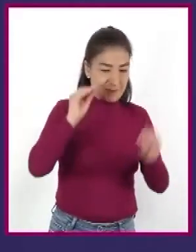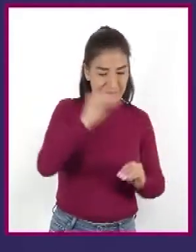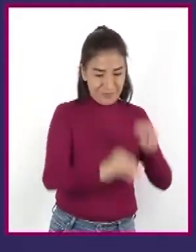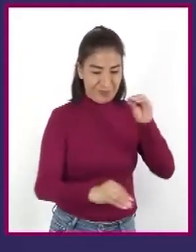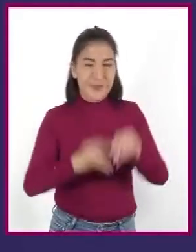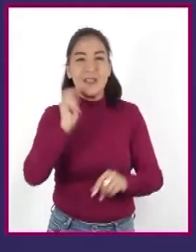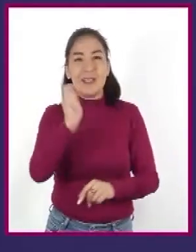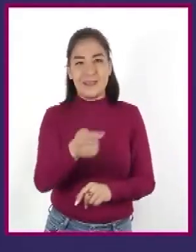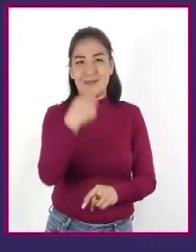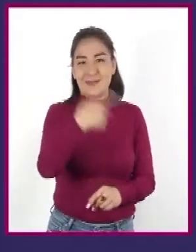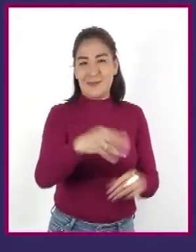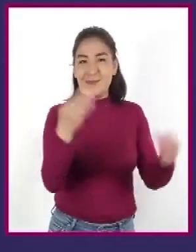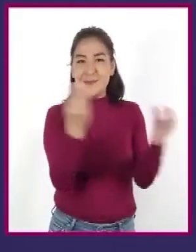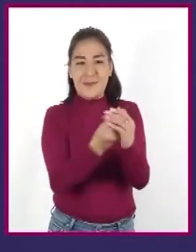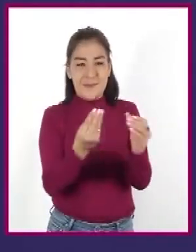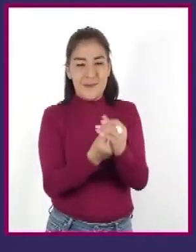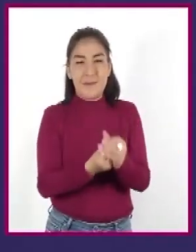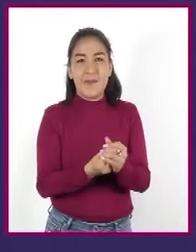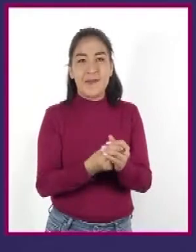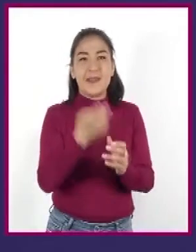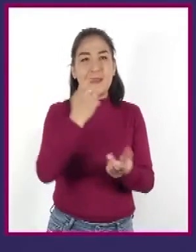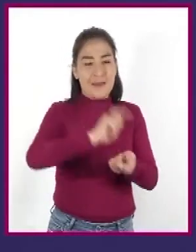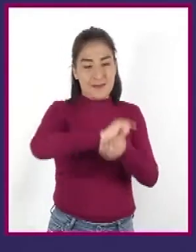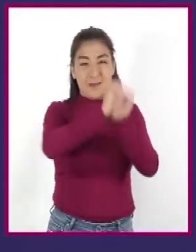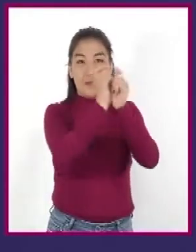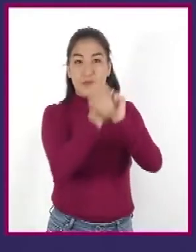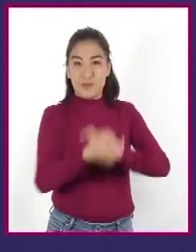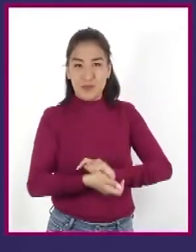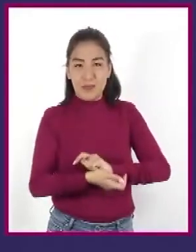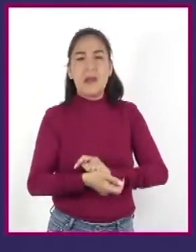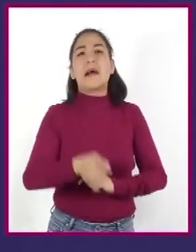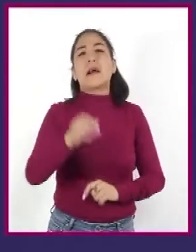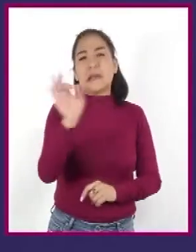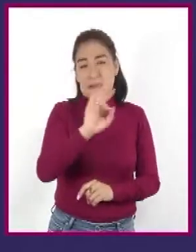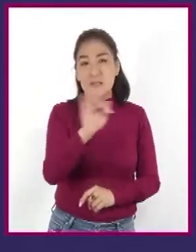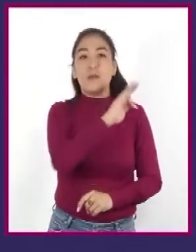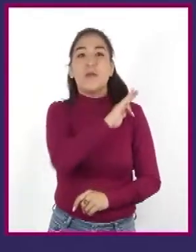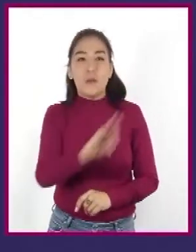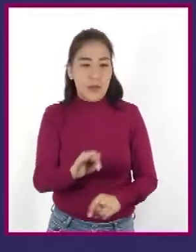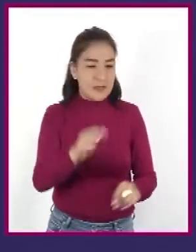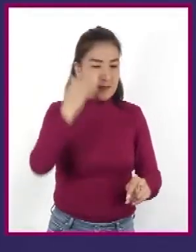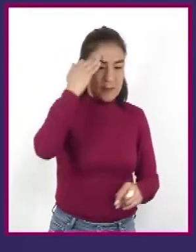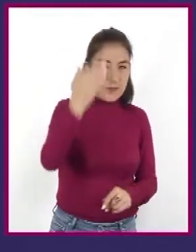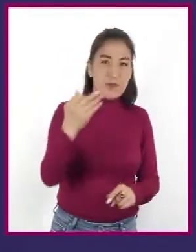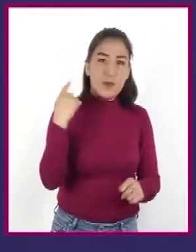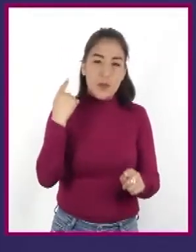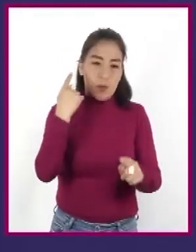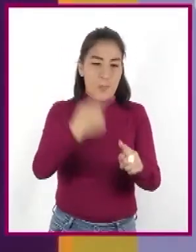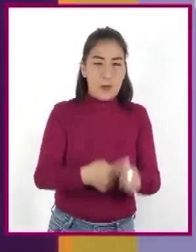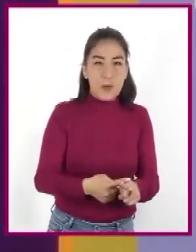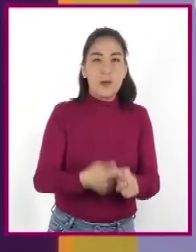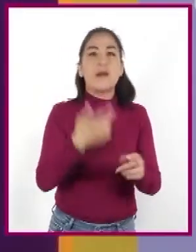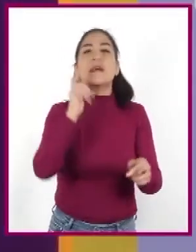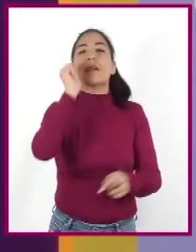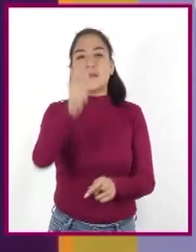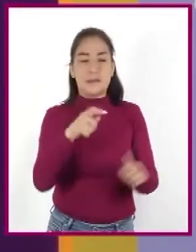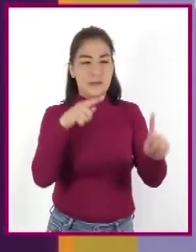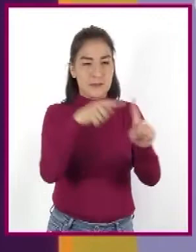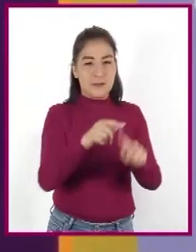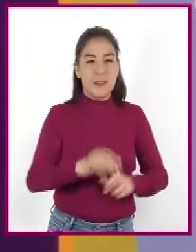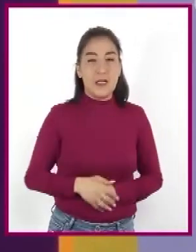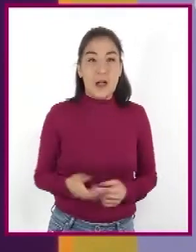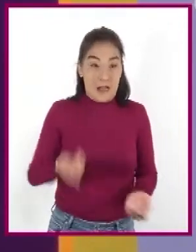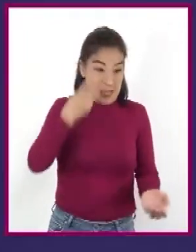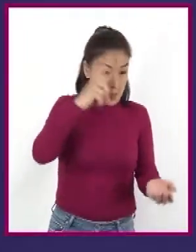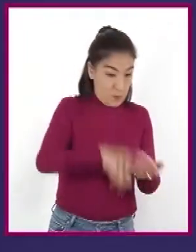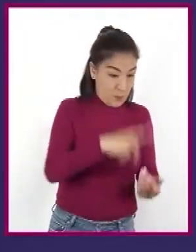la materia en estos procesos de transformación pueden tardar en reflejarse, a pesar de que en su estructura